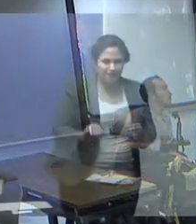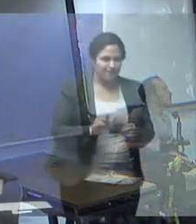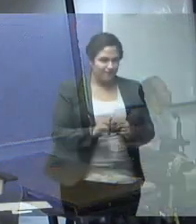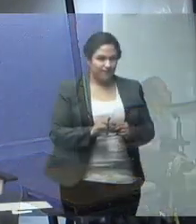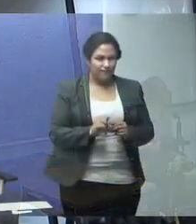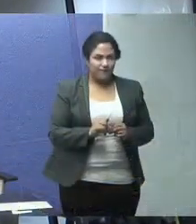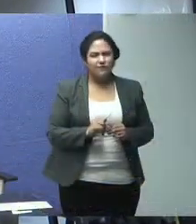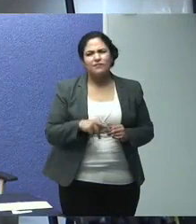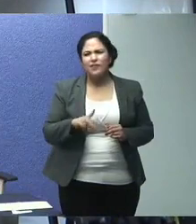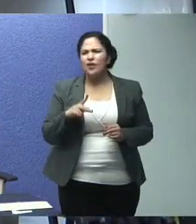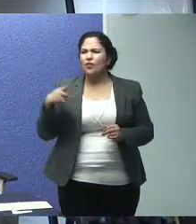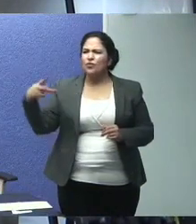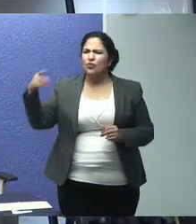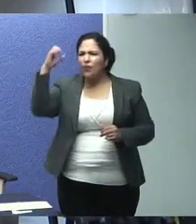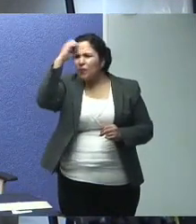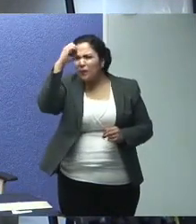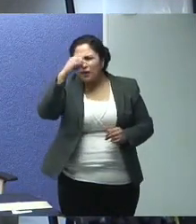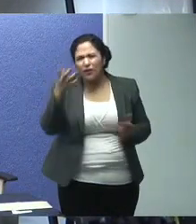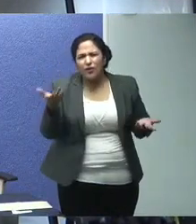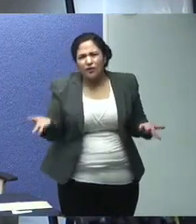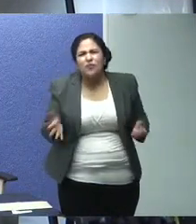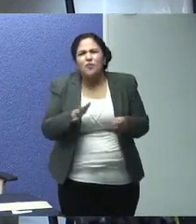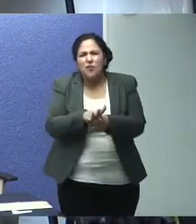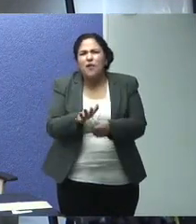¿Cuál sería la opinión de ustedes?